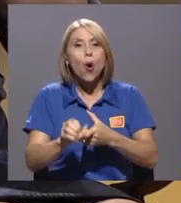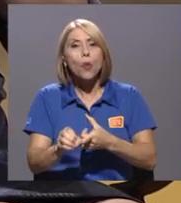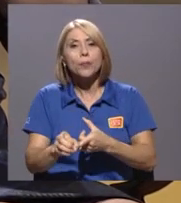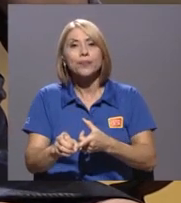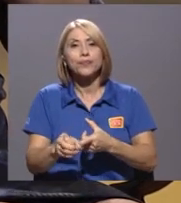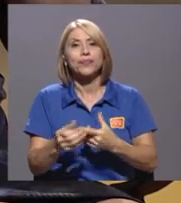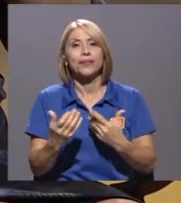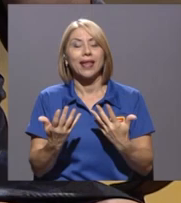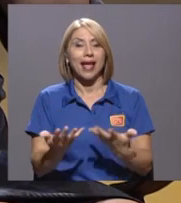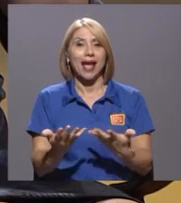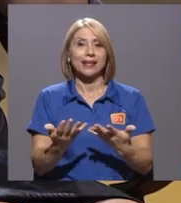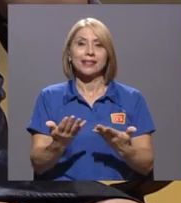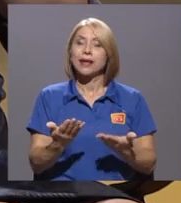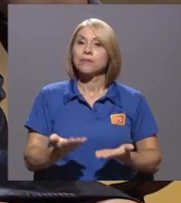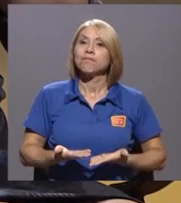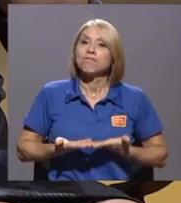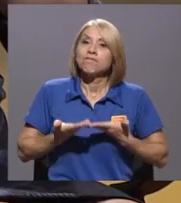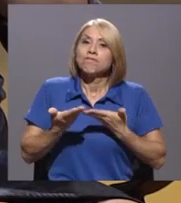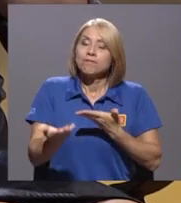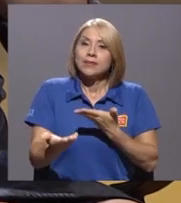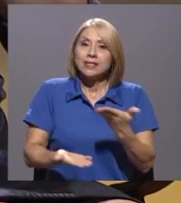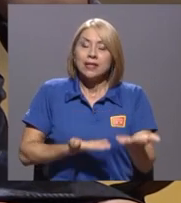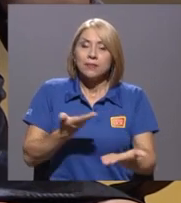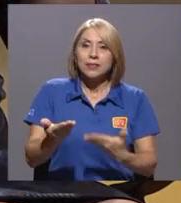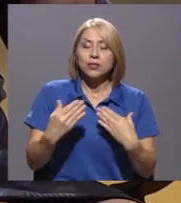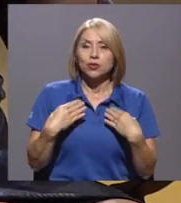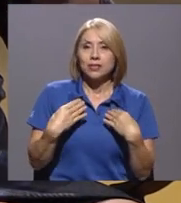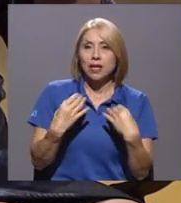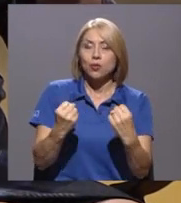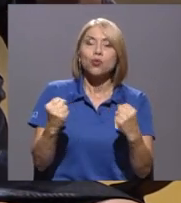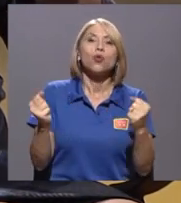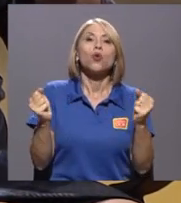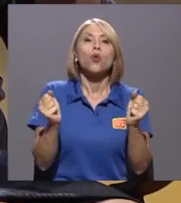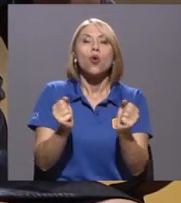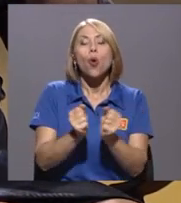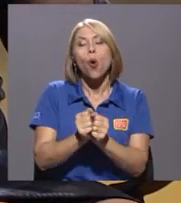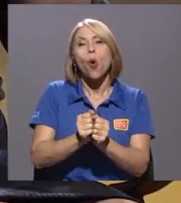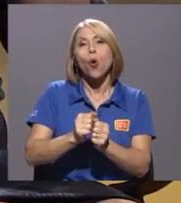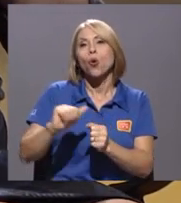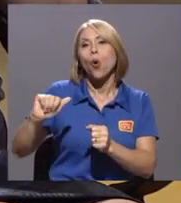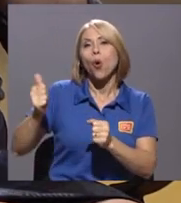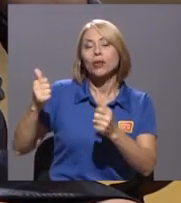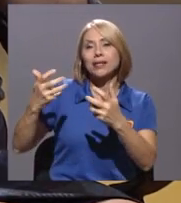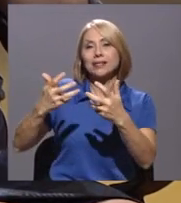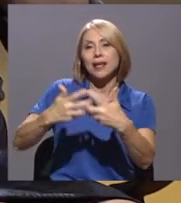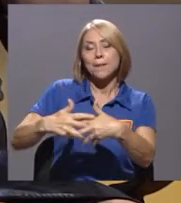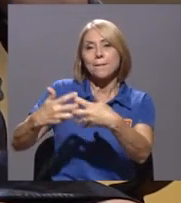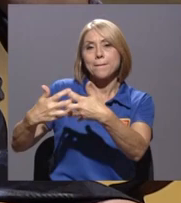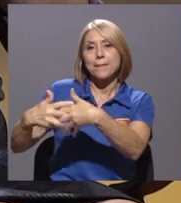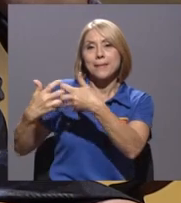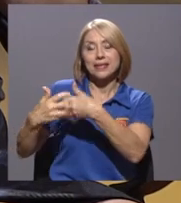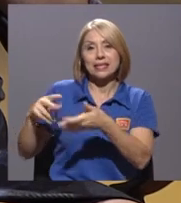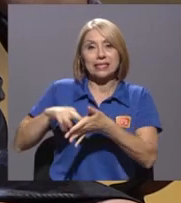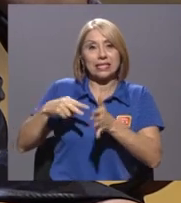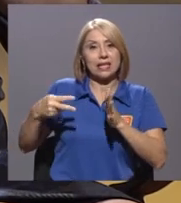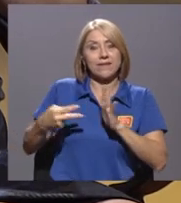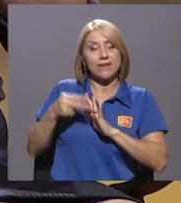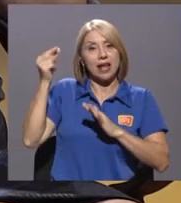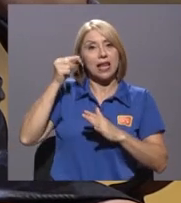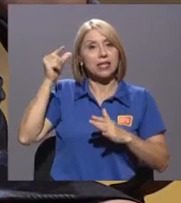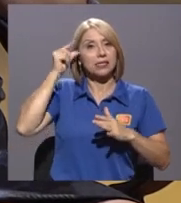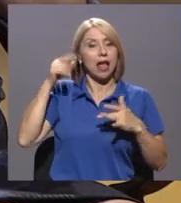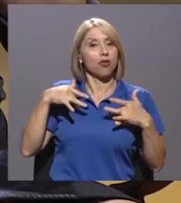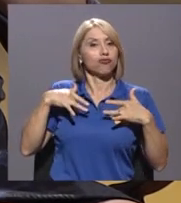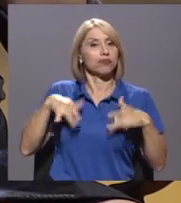la prestación de servicios de salud con terceros es decir donde el estado no asumía una